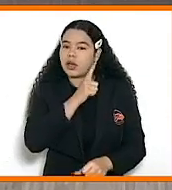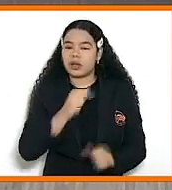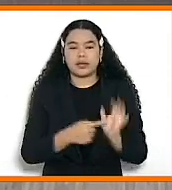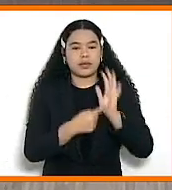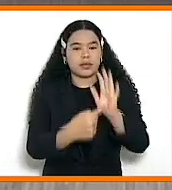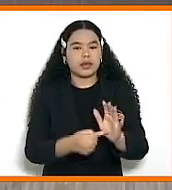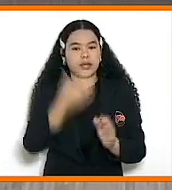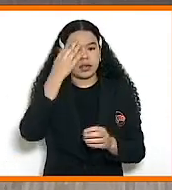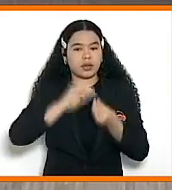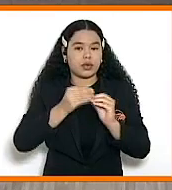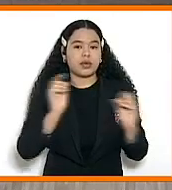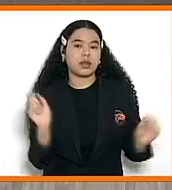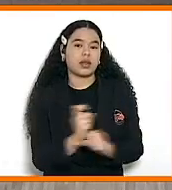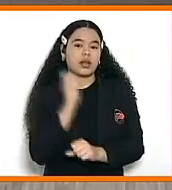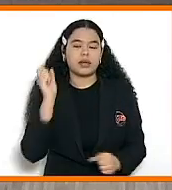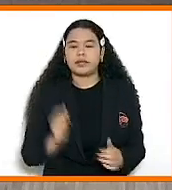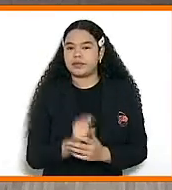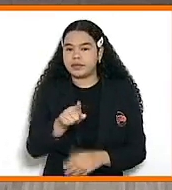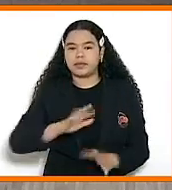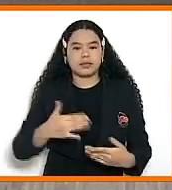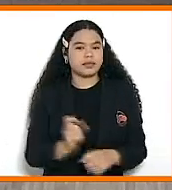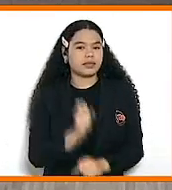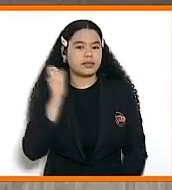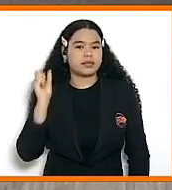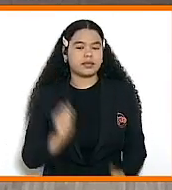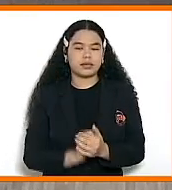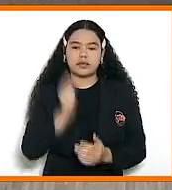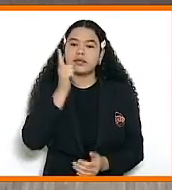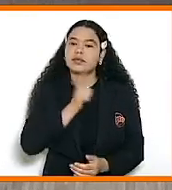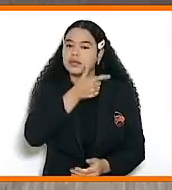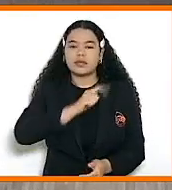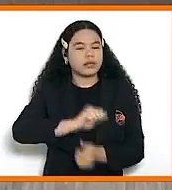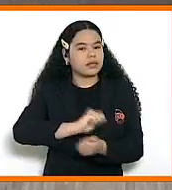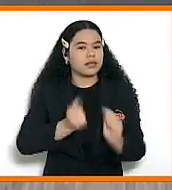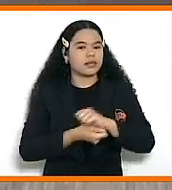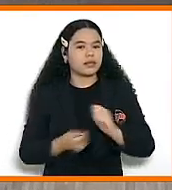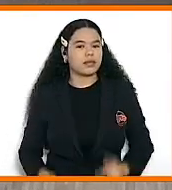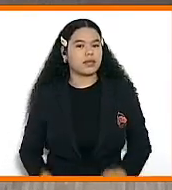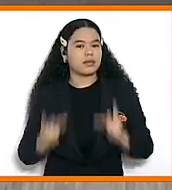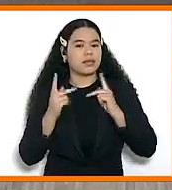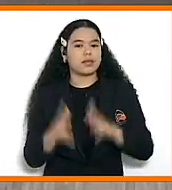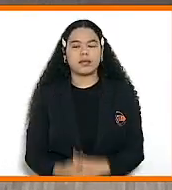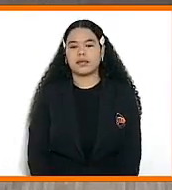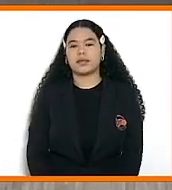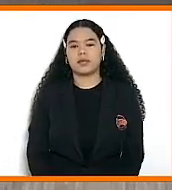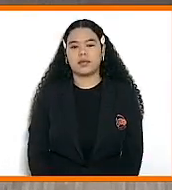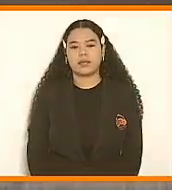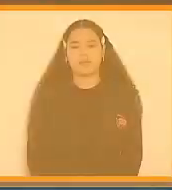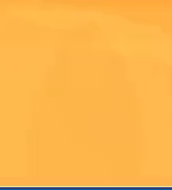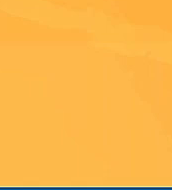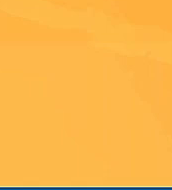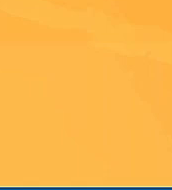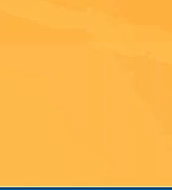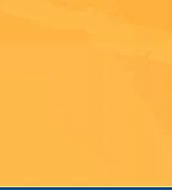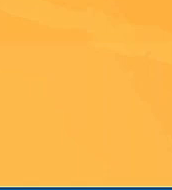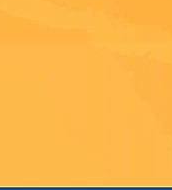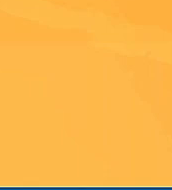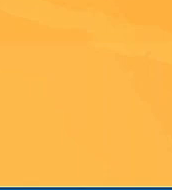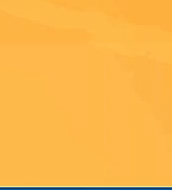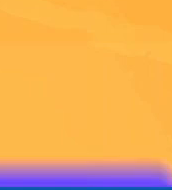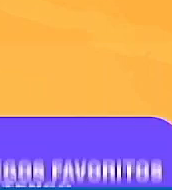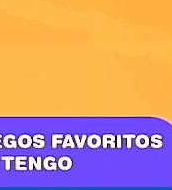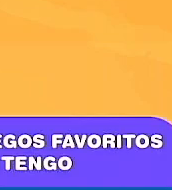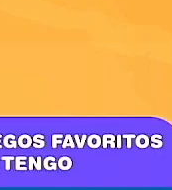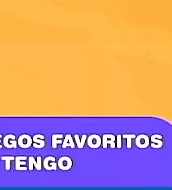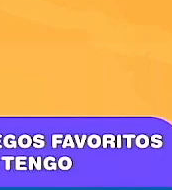conocer los números afortunados. ¿Y vos? ¿Cómo te la vas a ganar? Loto te cambia la vida. ¡Ay, qué bonito!